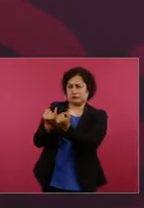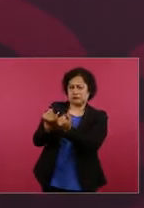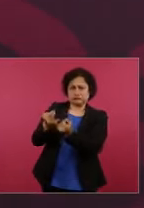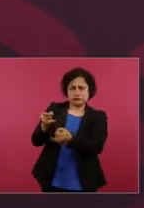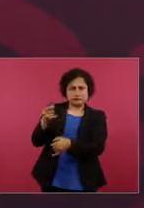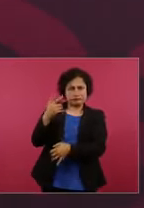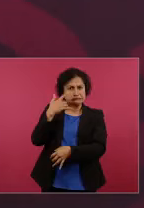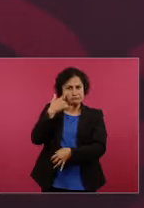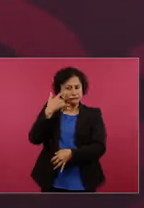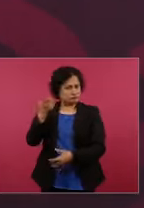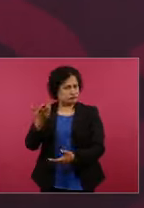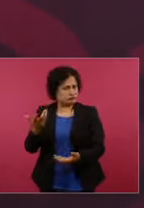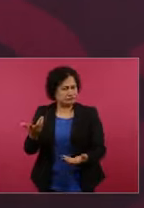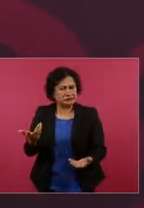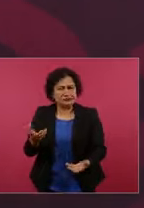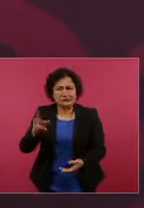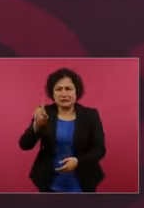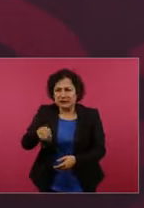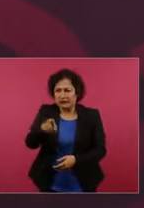La señora Susana